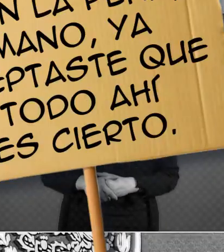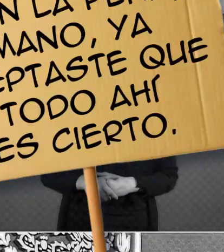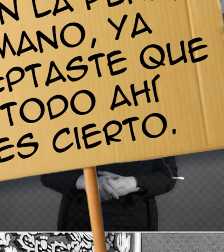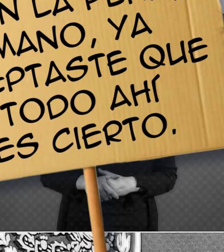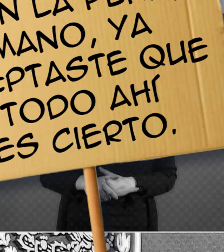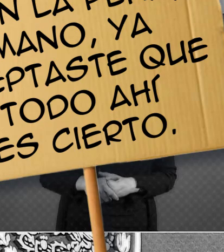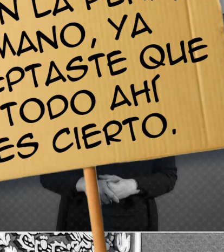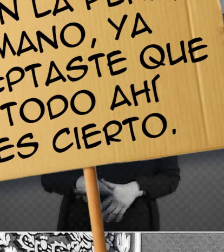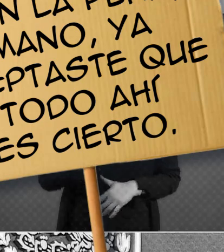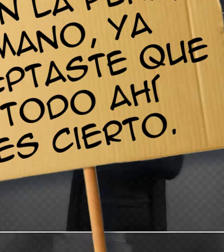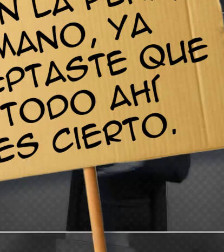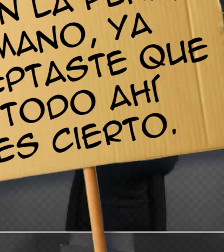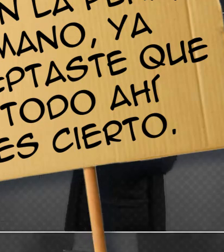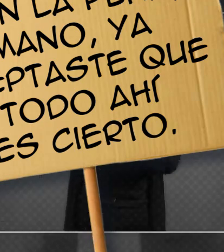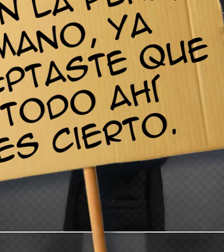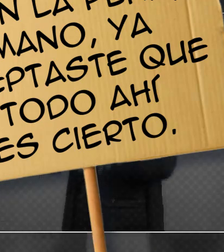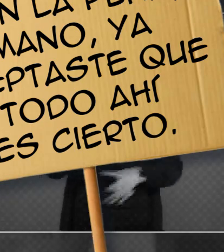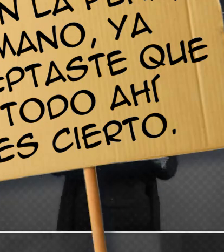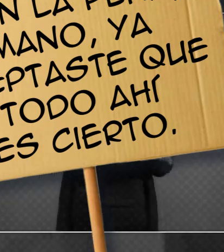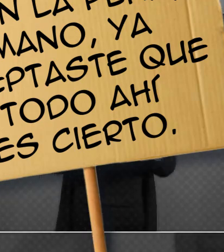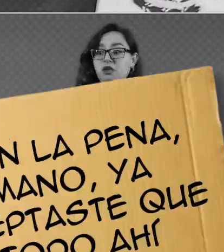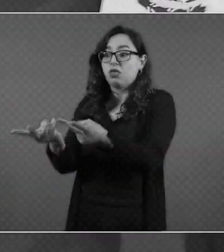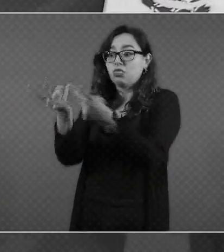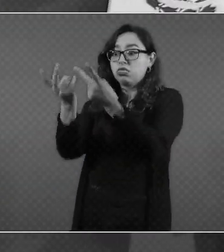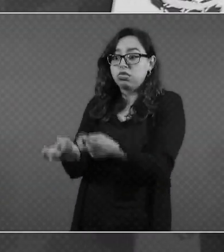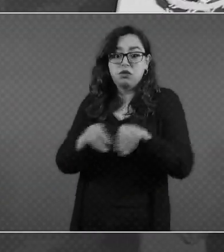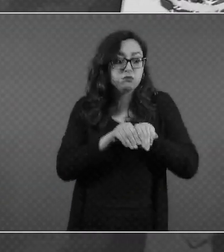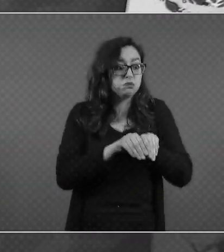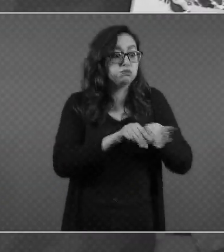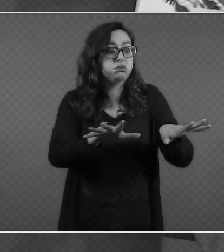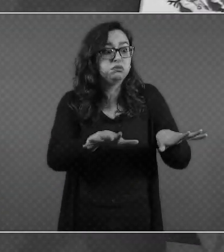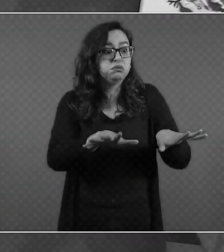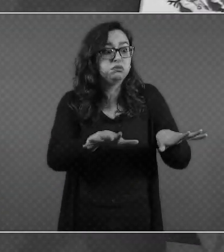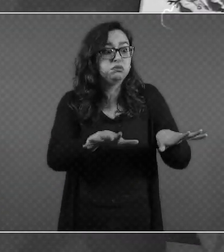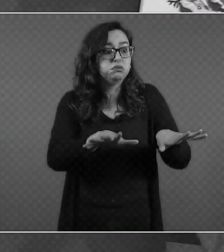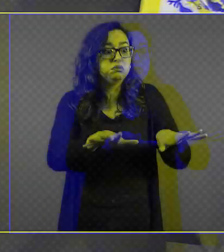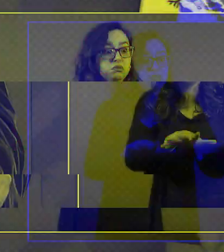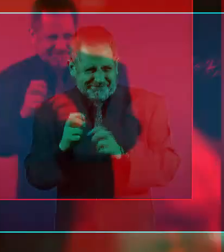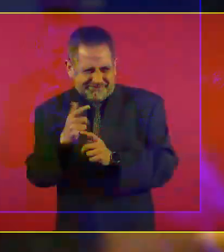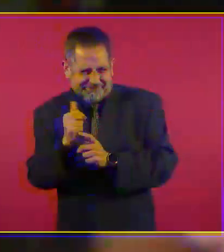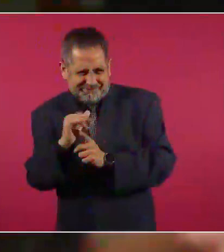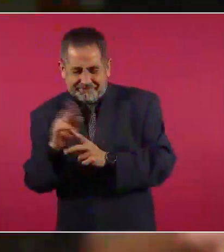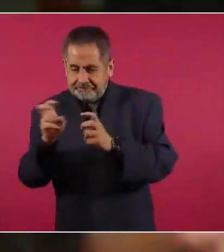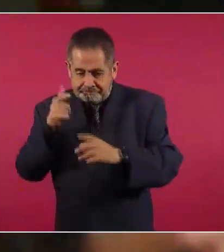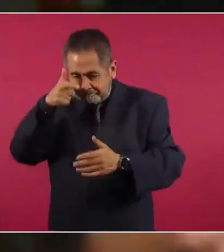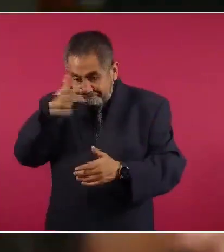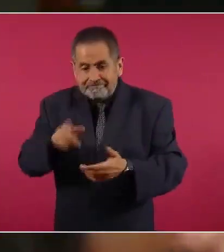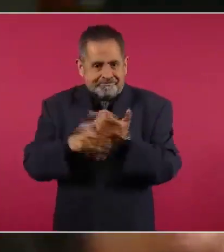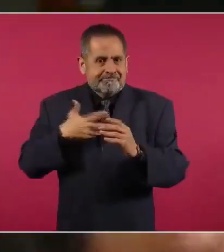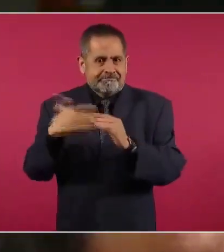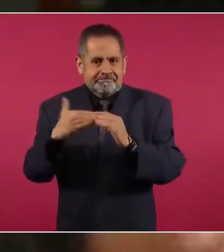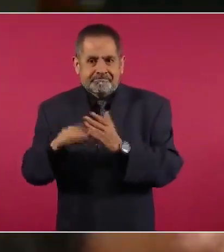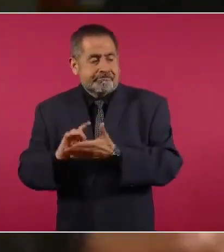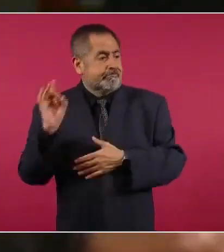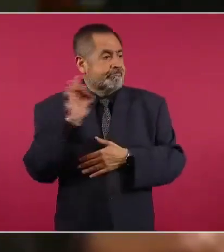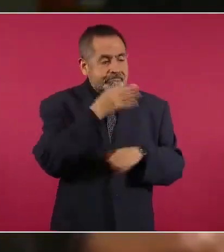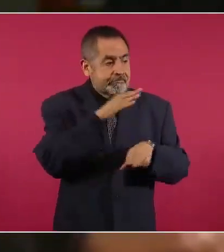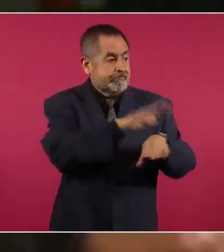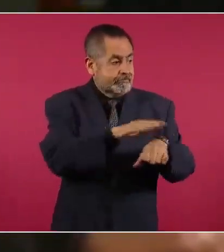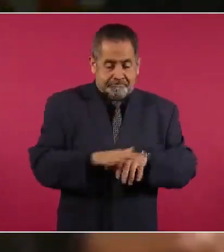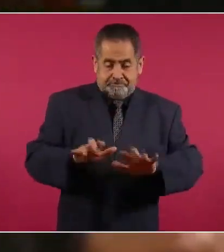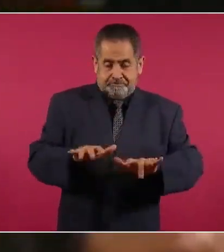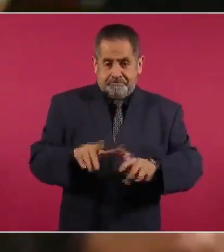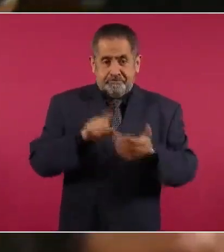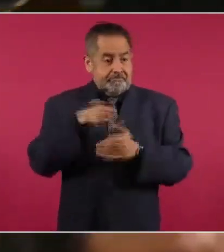ataque Cibernético todo lo que se dice ahí es cierto donde Se informa la compra de